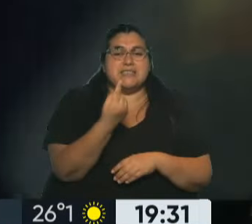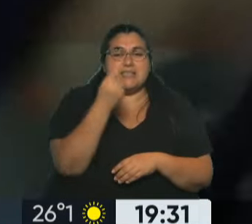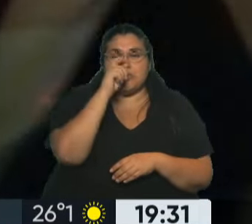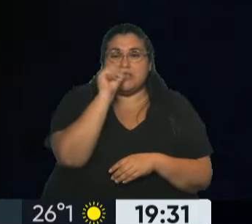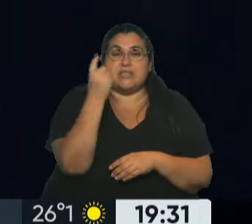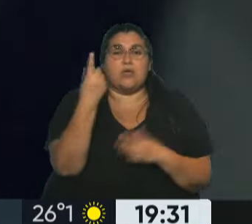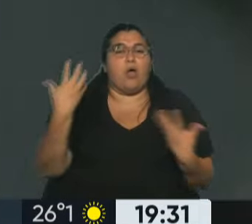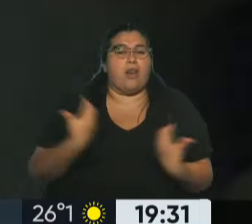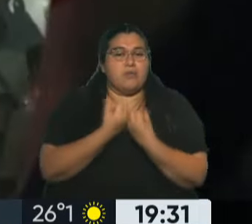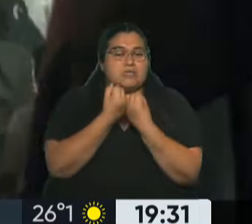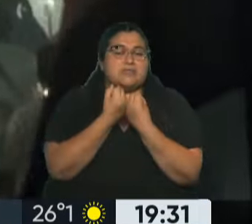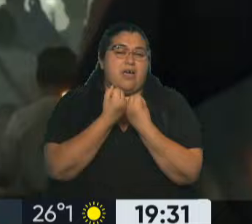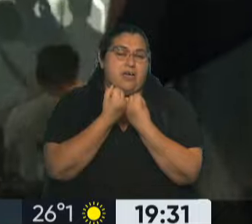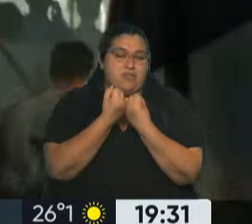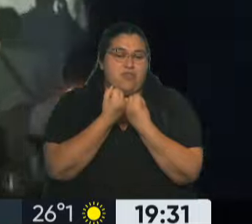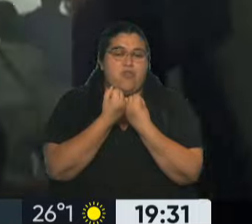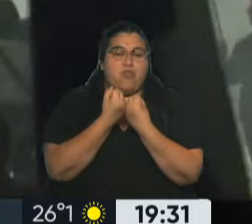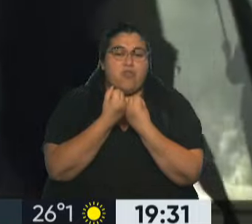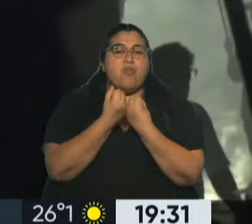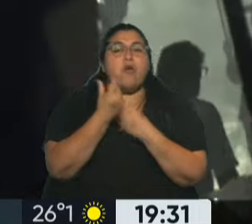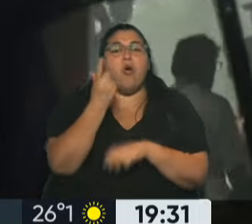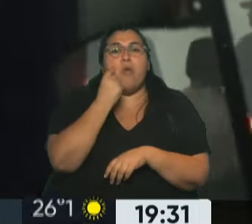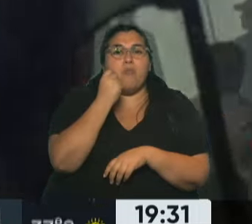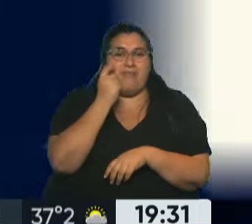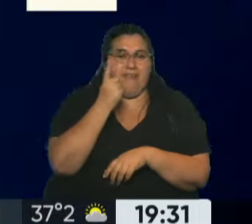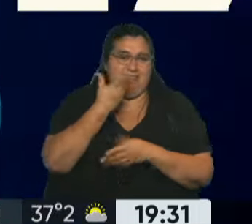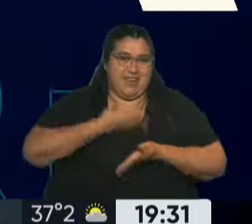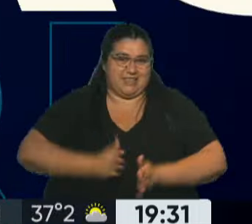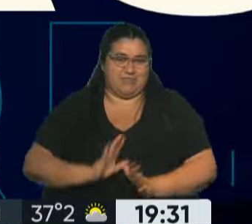171 aniversario del nacimiento del héroe nacional.